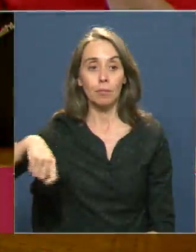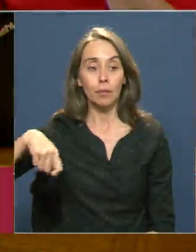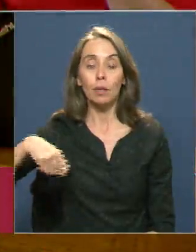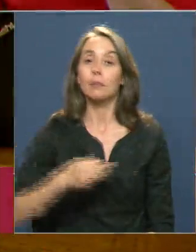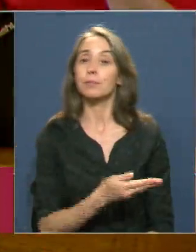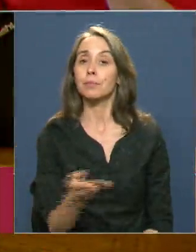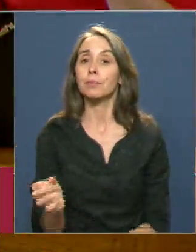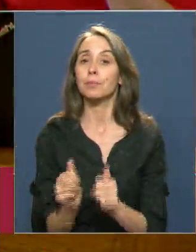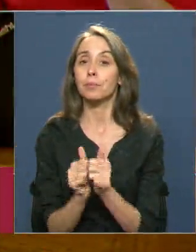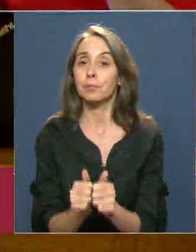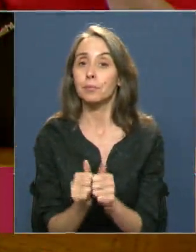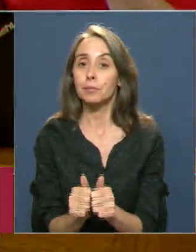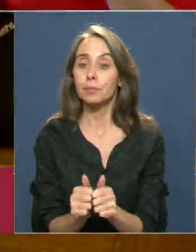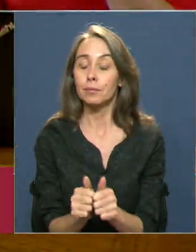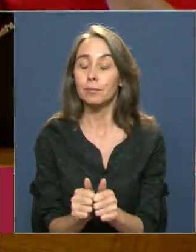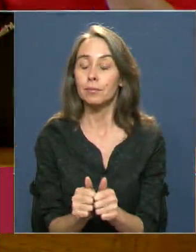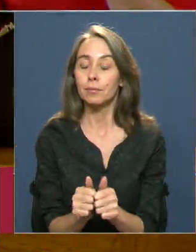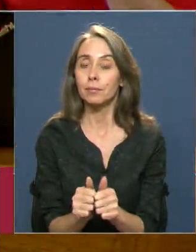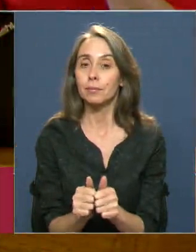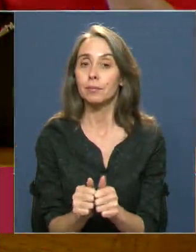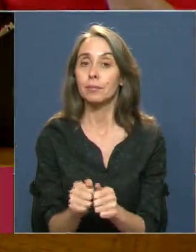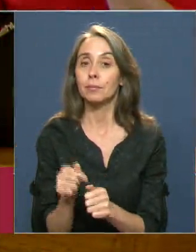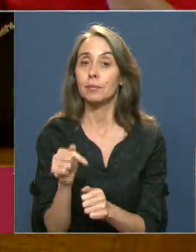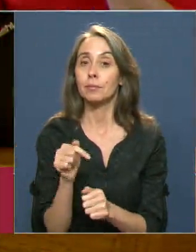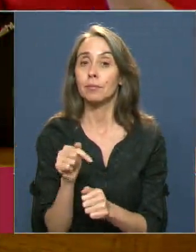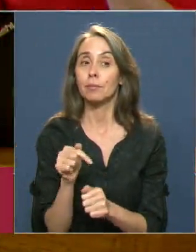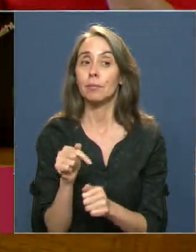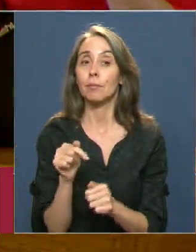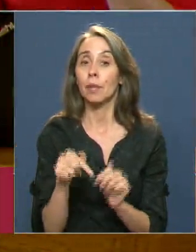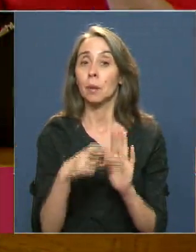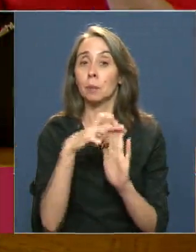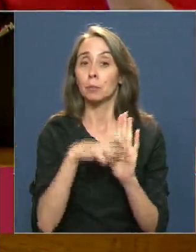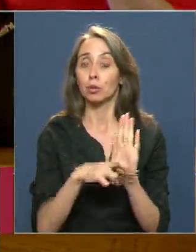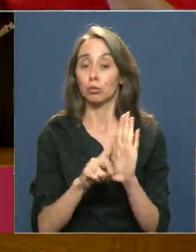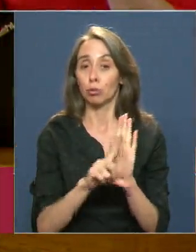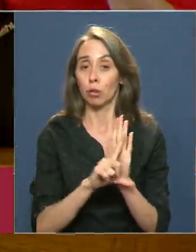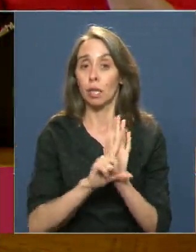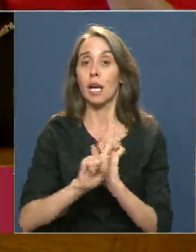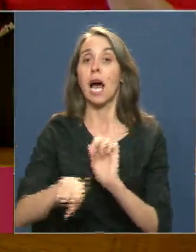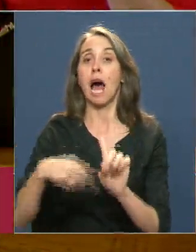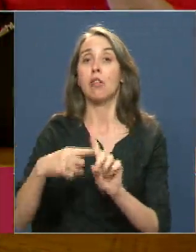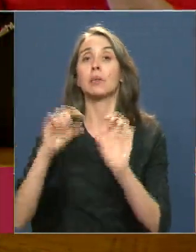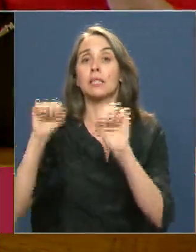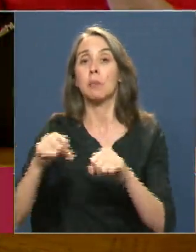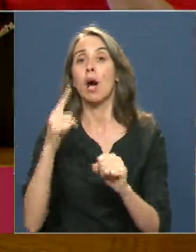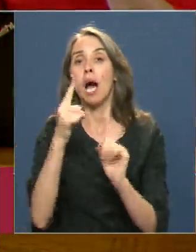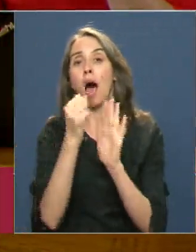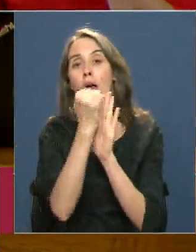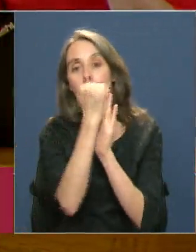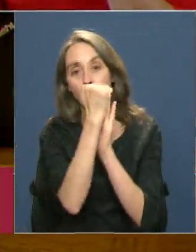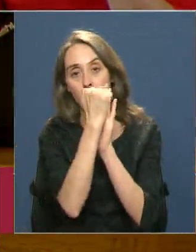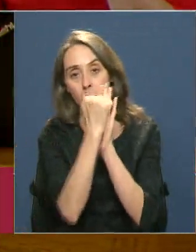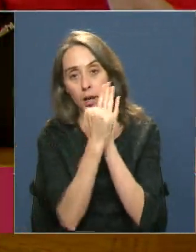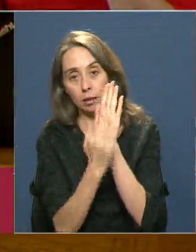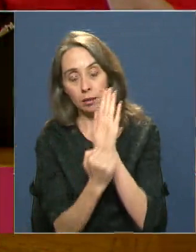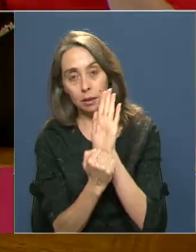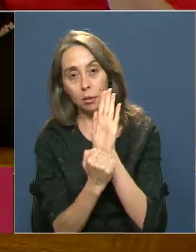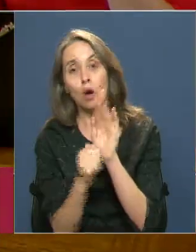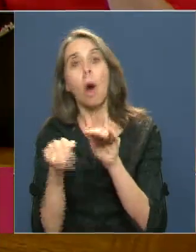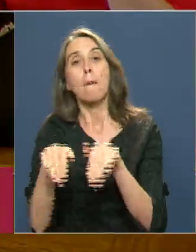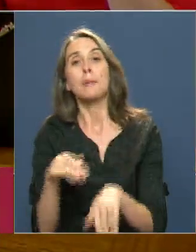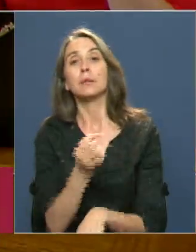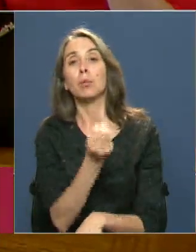Estimados colegas, en este contexto, el proyecto queda además aprobado en particular con la